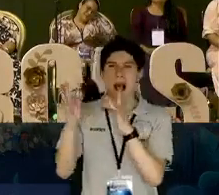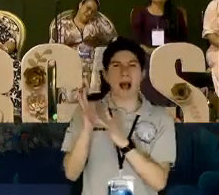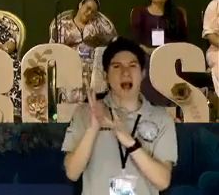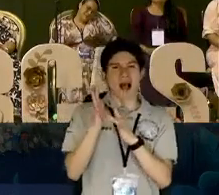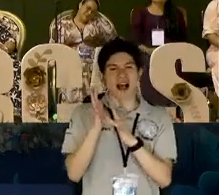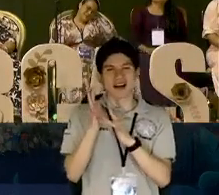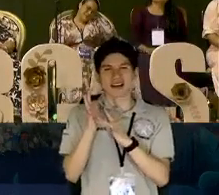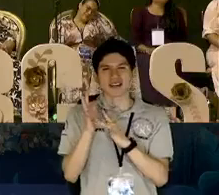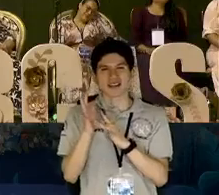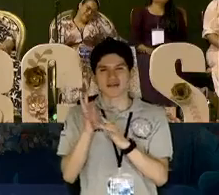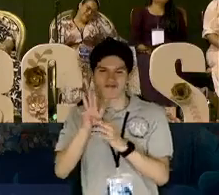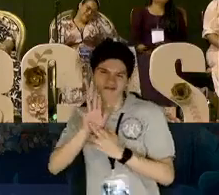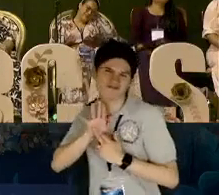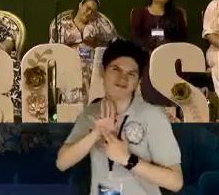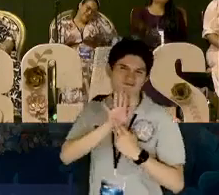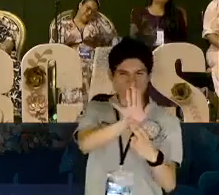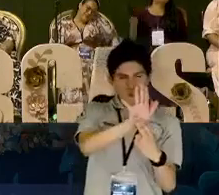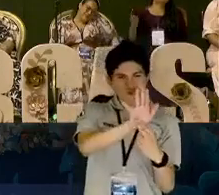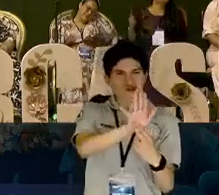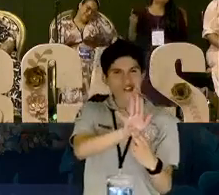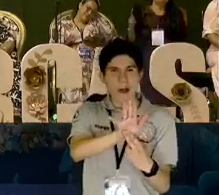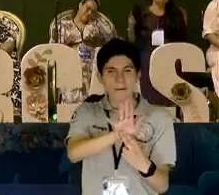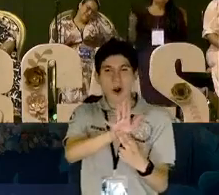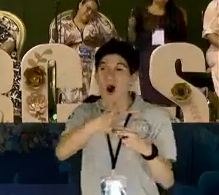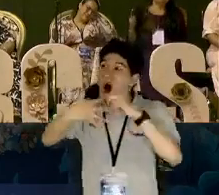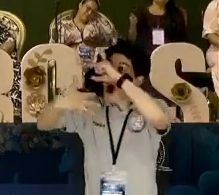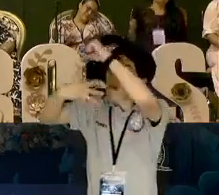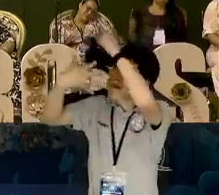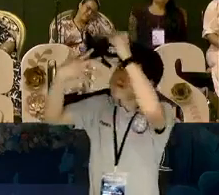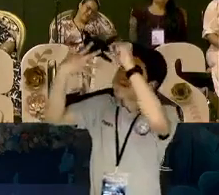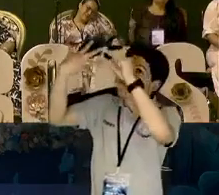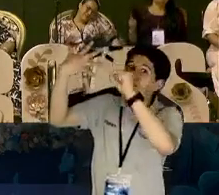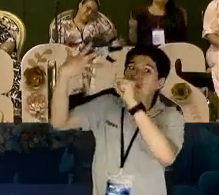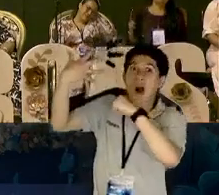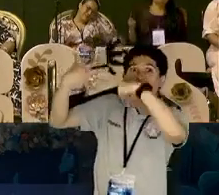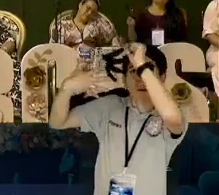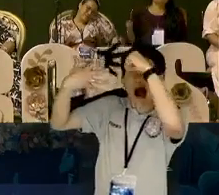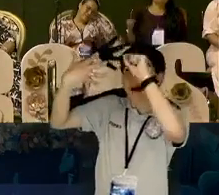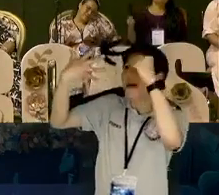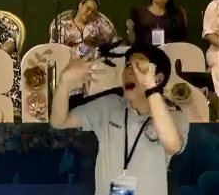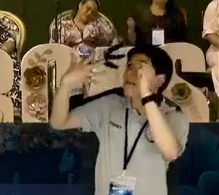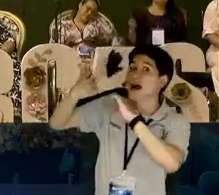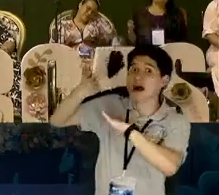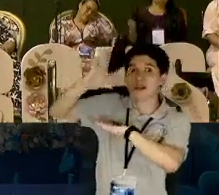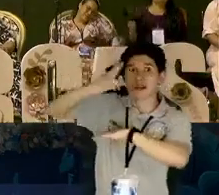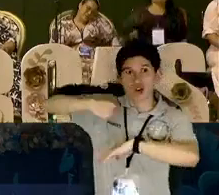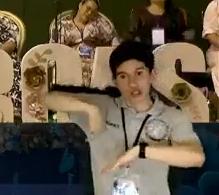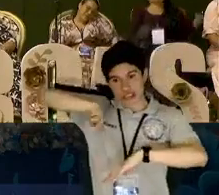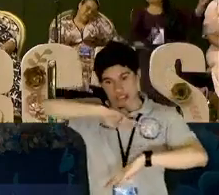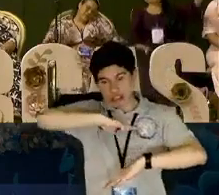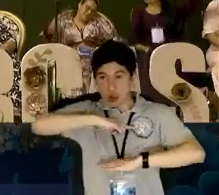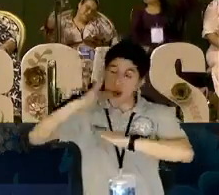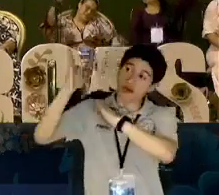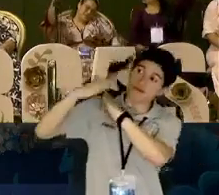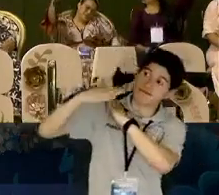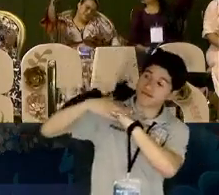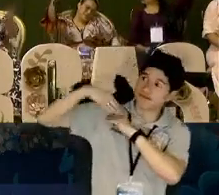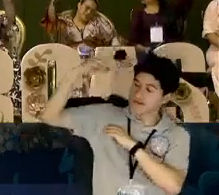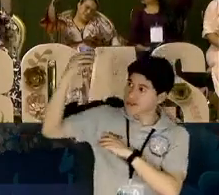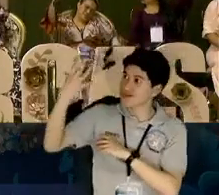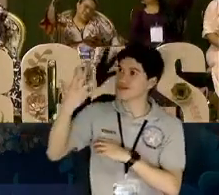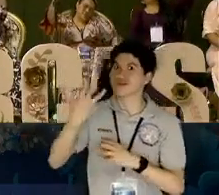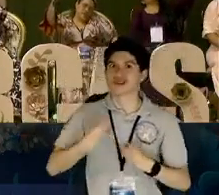es dar a conocer las virtudes de aquel que me llamó de las tinieblas a su luz